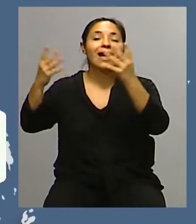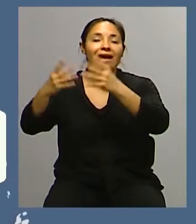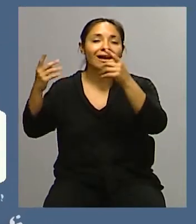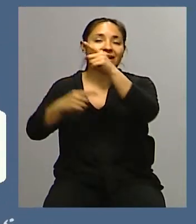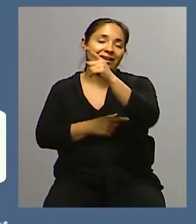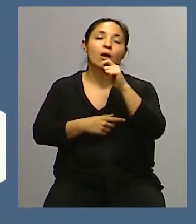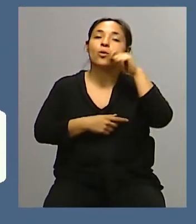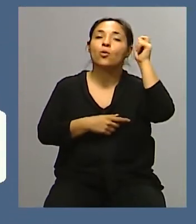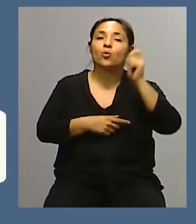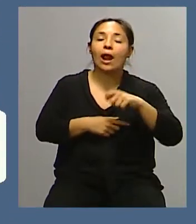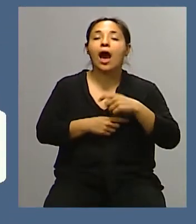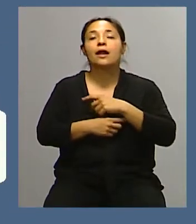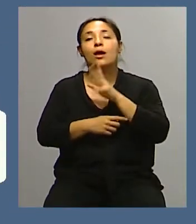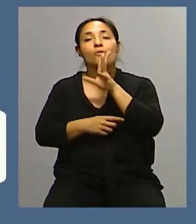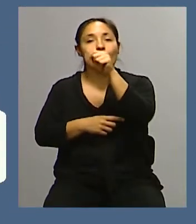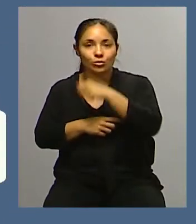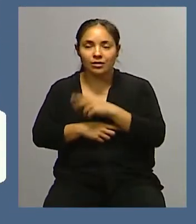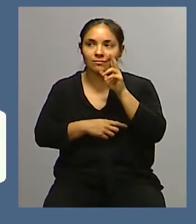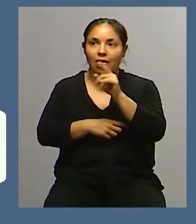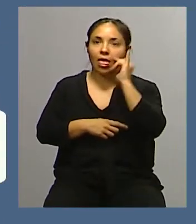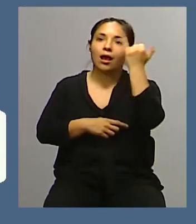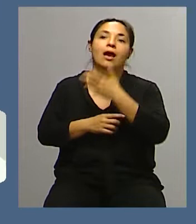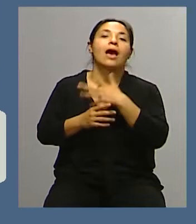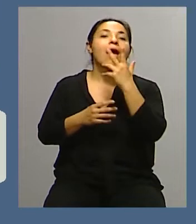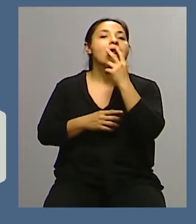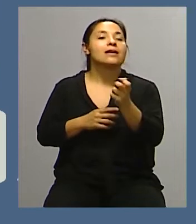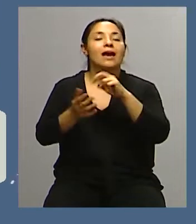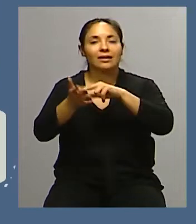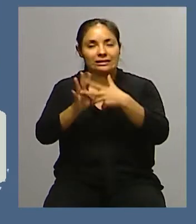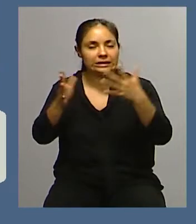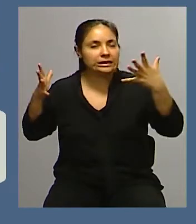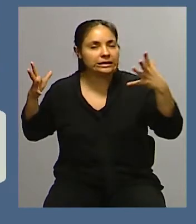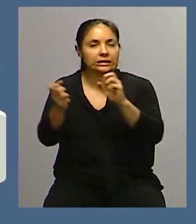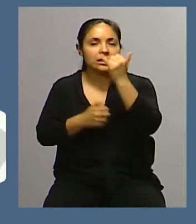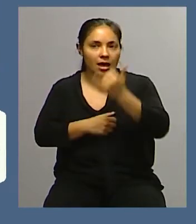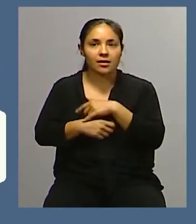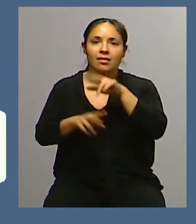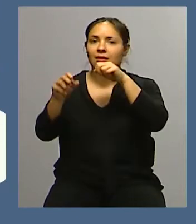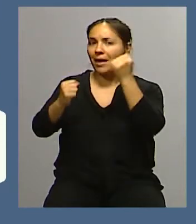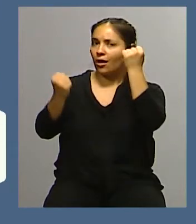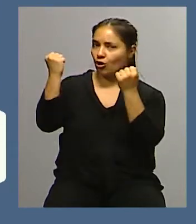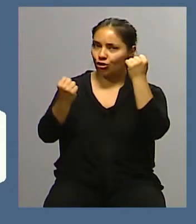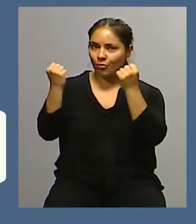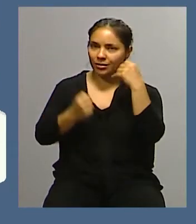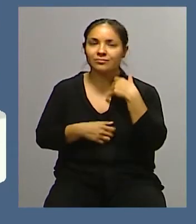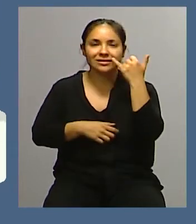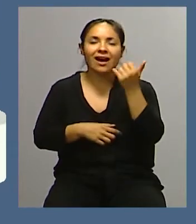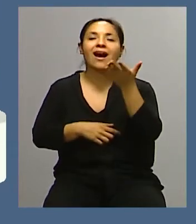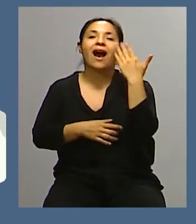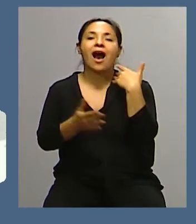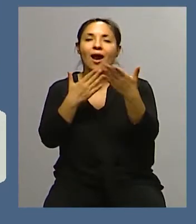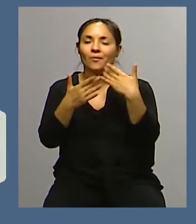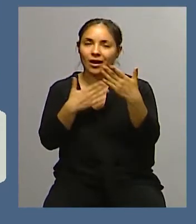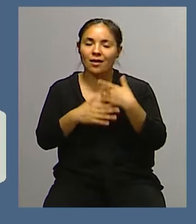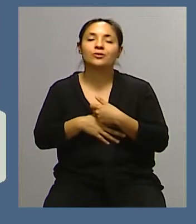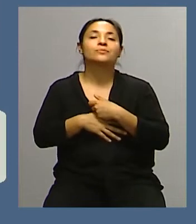puso en relieve y en evidencia que hay una crisis energética, pero va por el lado económico, y eso incluso lo hemos hablado en estos días con también